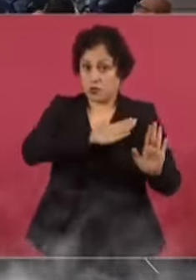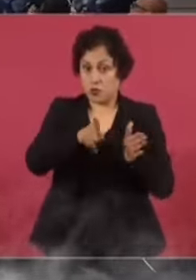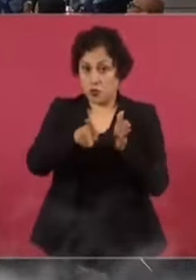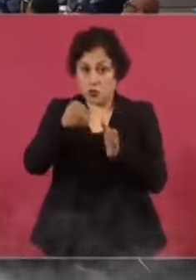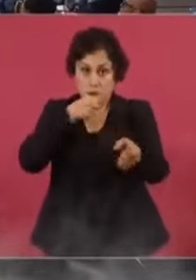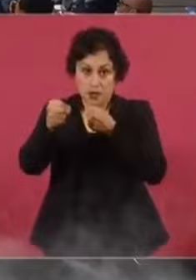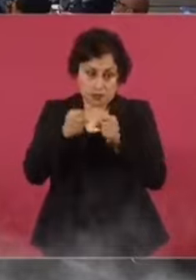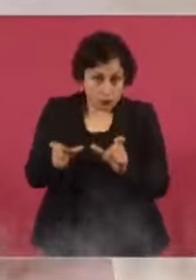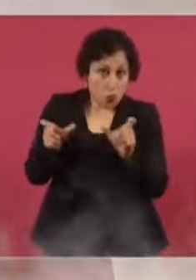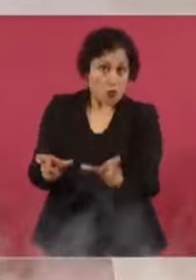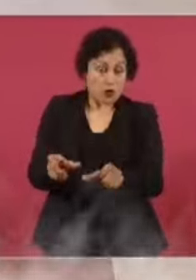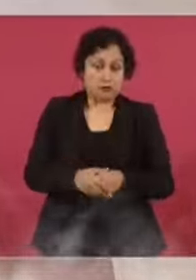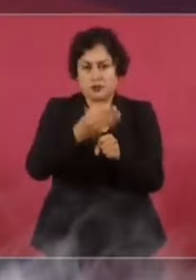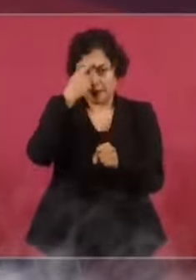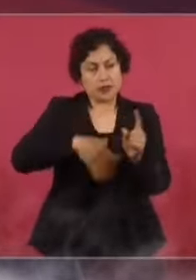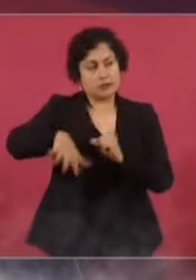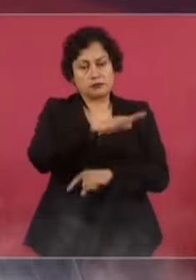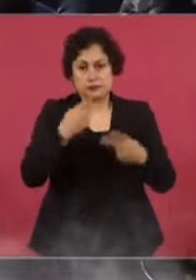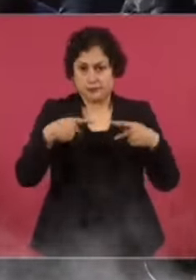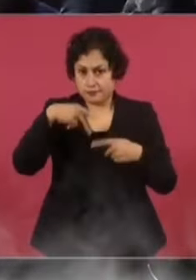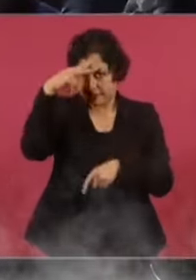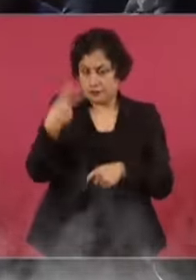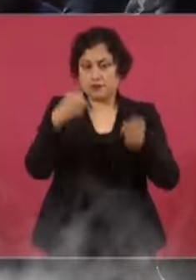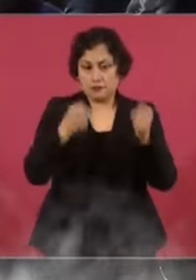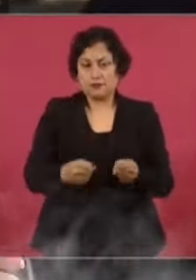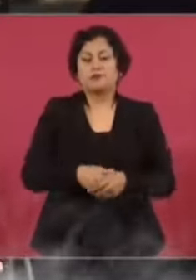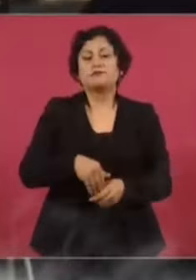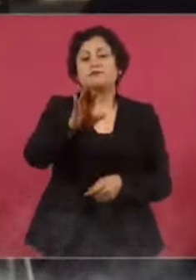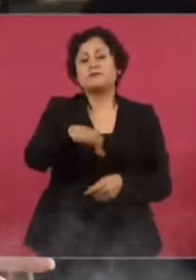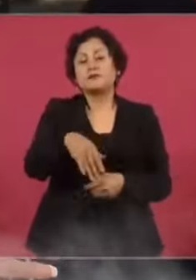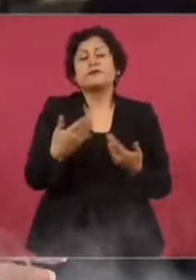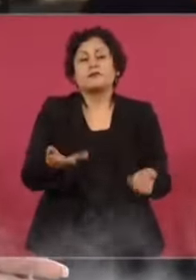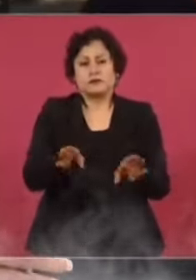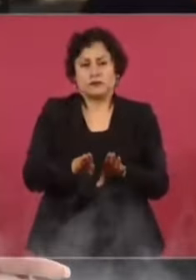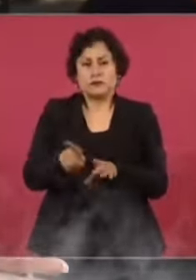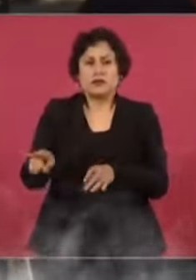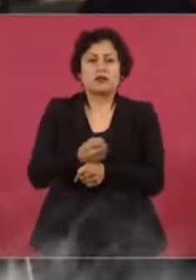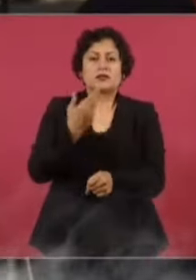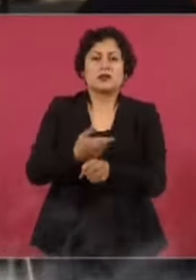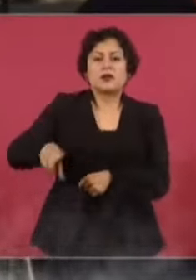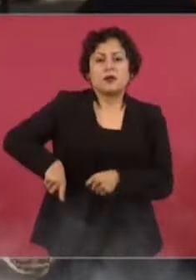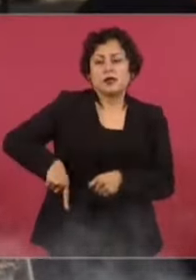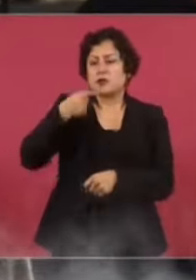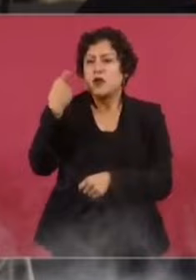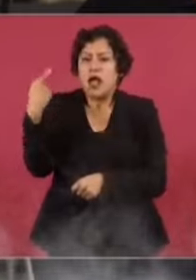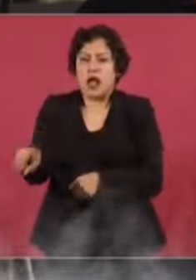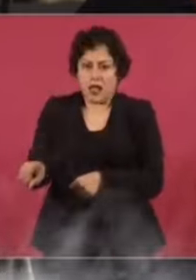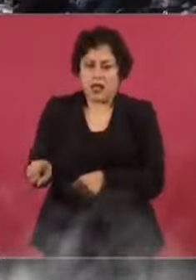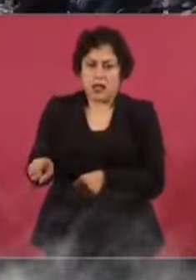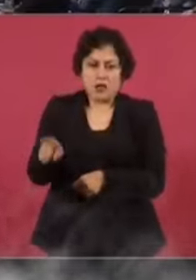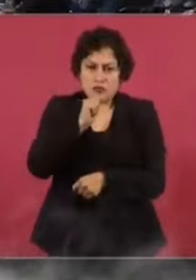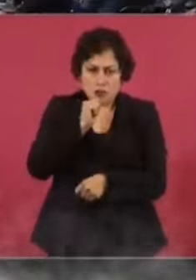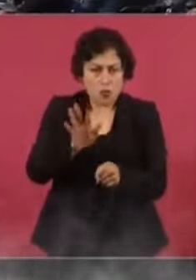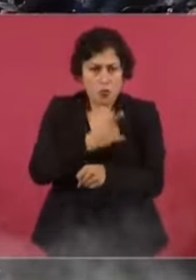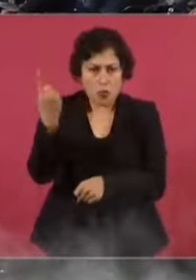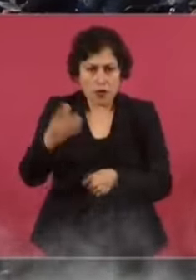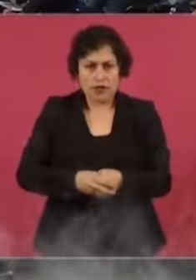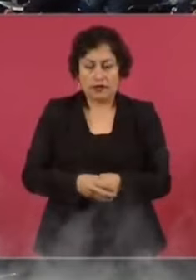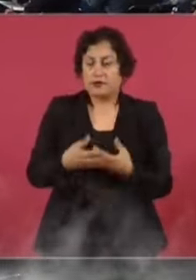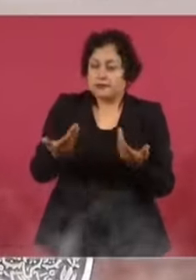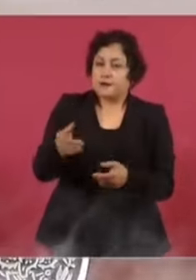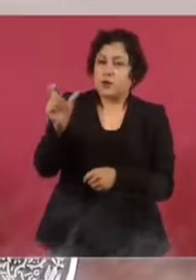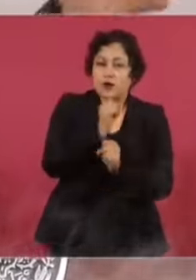eso está la palabra. No solo los periodistas, todos los ciudadanos. ¿Y qué límite le pone a la Secretaría de Gobernación para presentar esta denuncia ante la FEATLE? Porque se han hecho como… Pues cuando tengan los elementos,